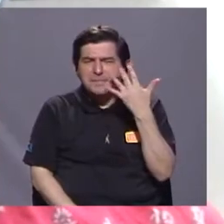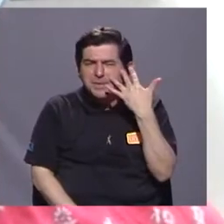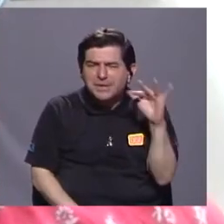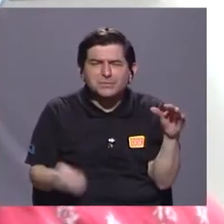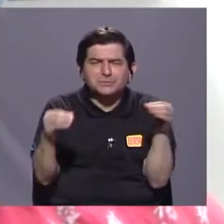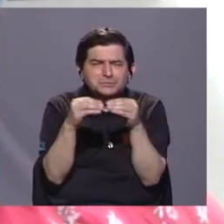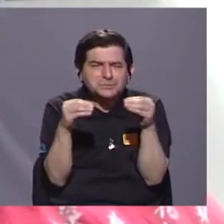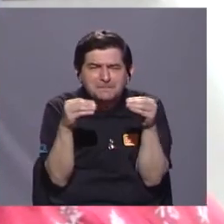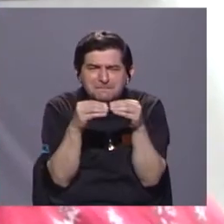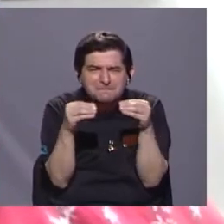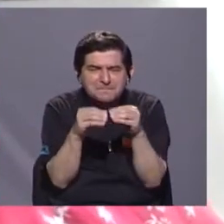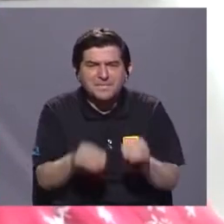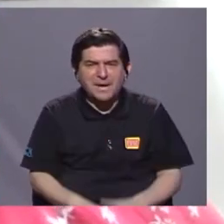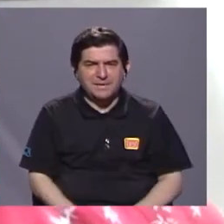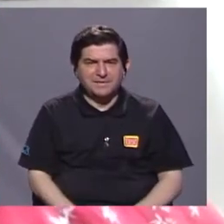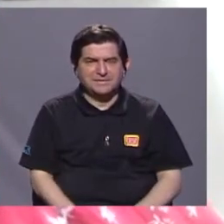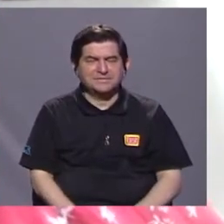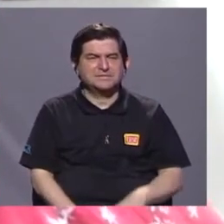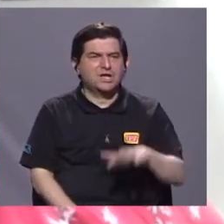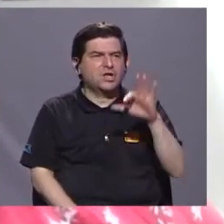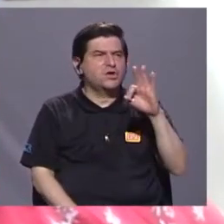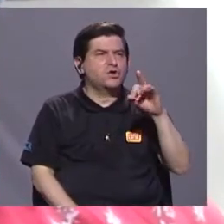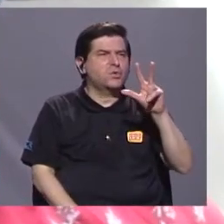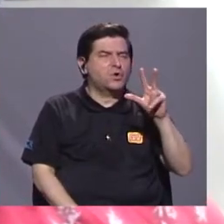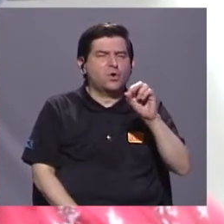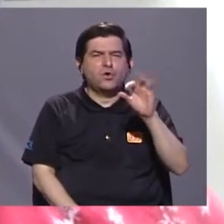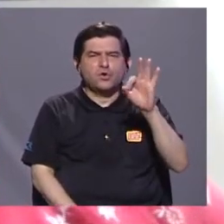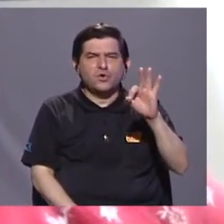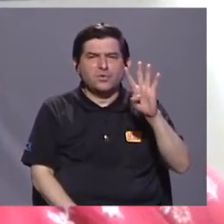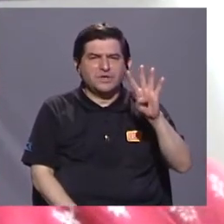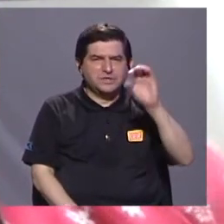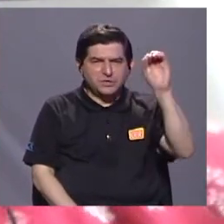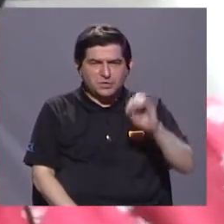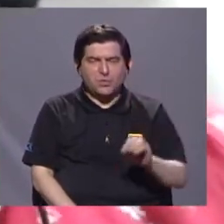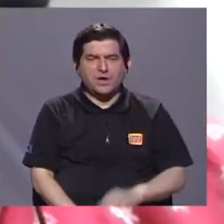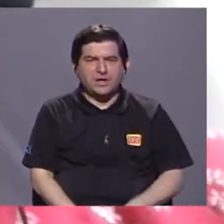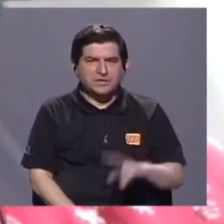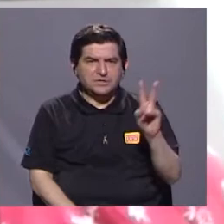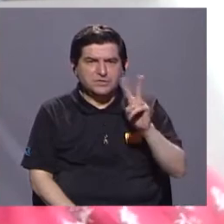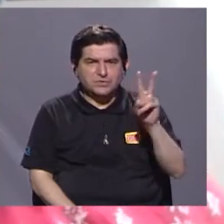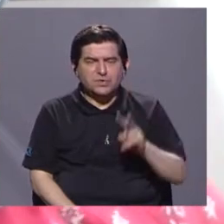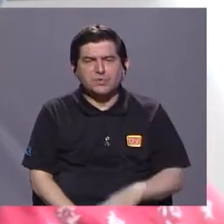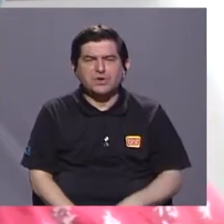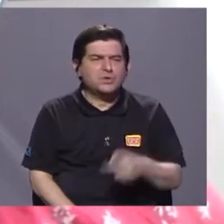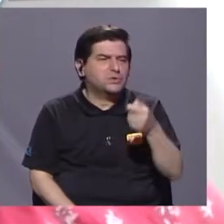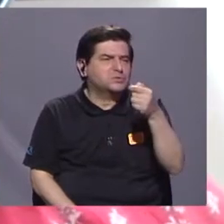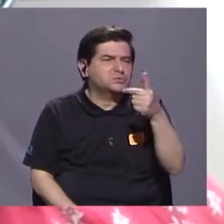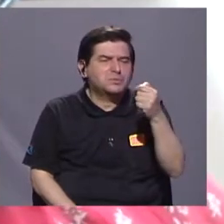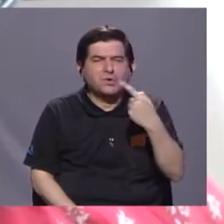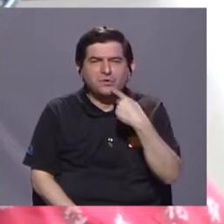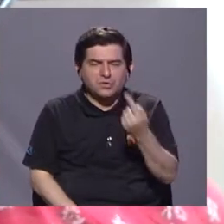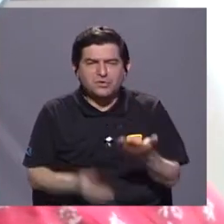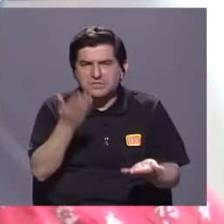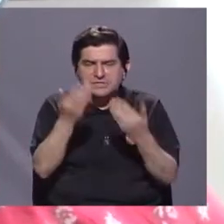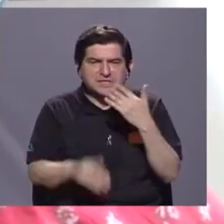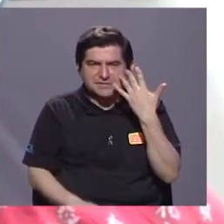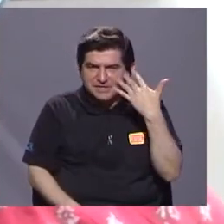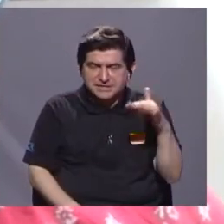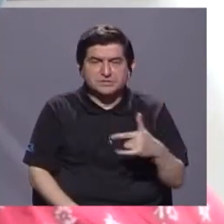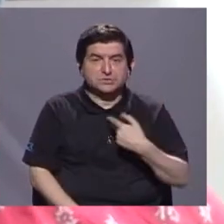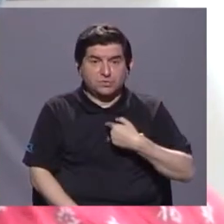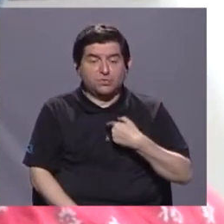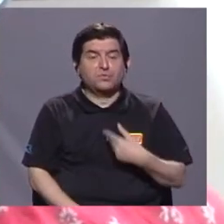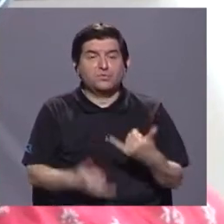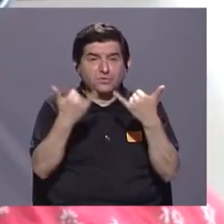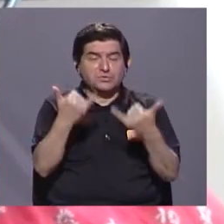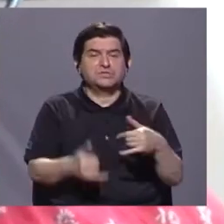más es de un 93 94 por ciento que es un virus es relativamente poco para decir que un virus es muy parecido tiene uno que estar